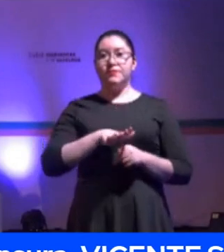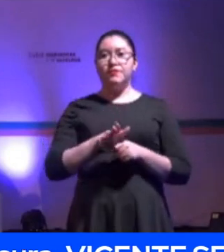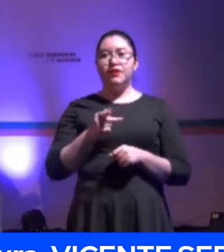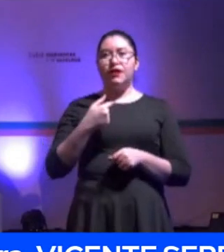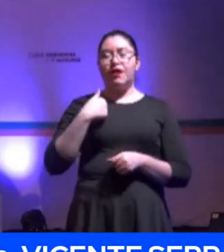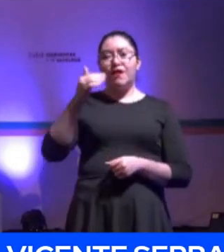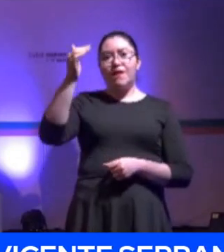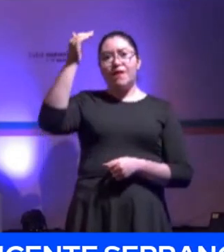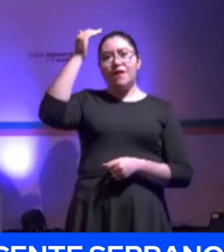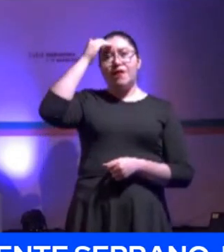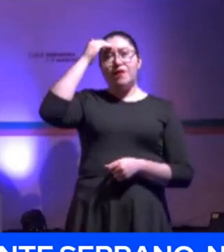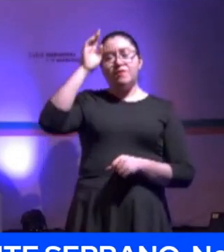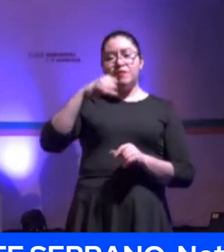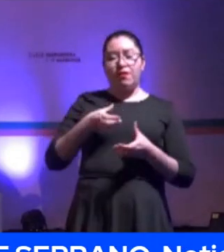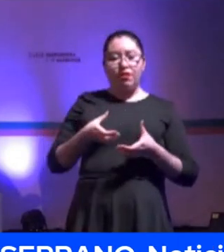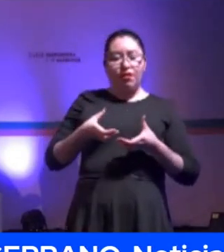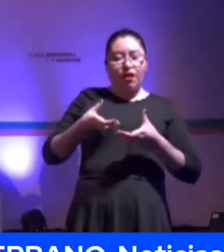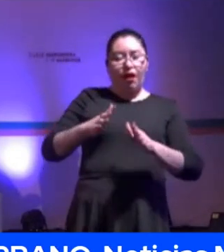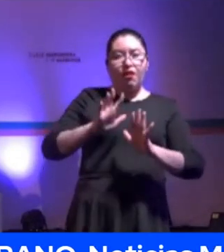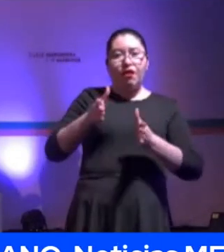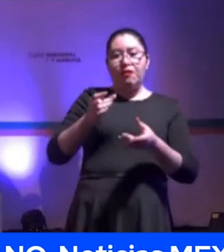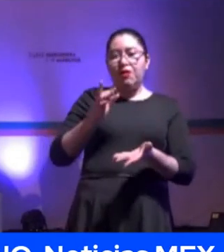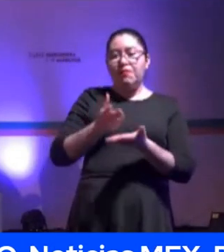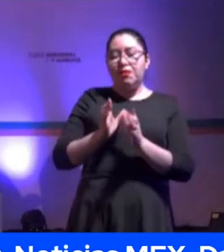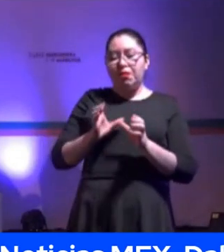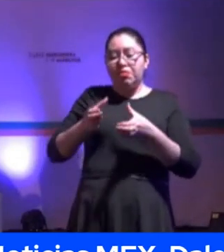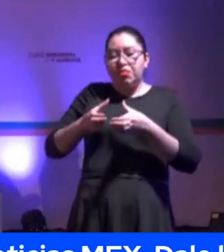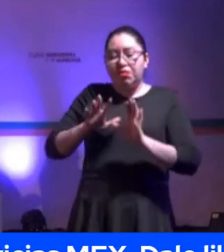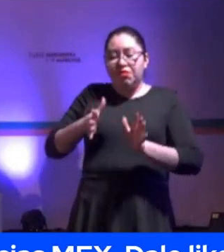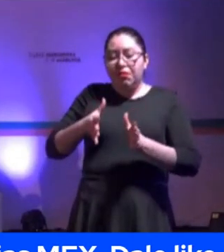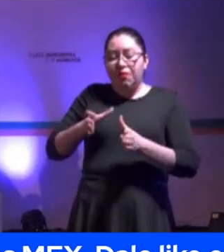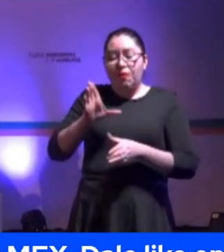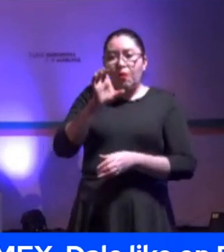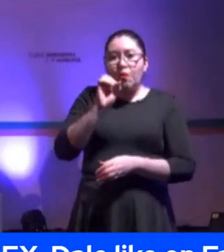allá de nuestra calle, de nuestra colonia,